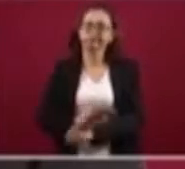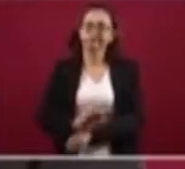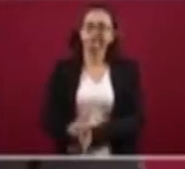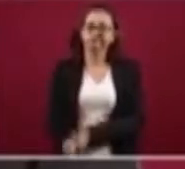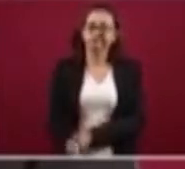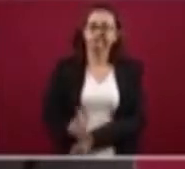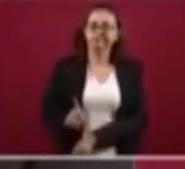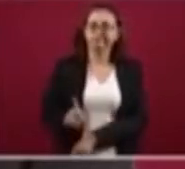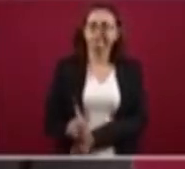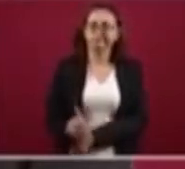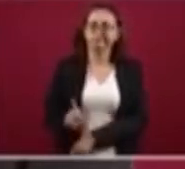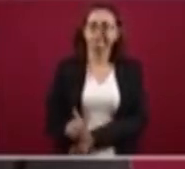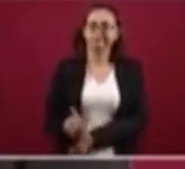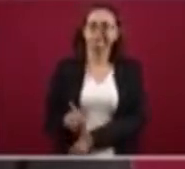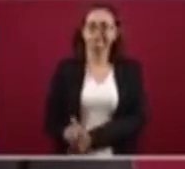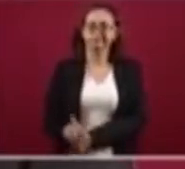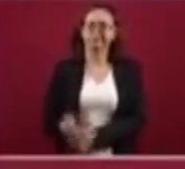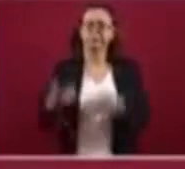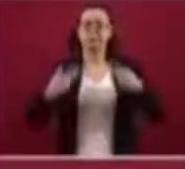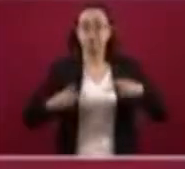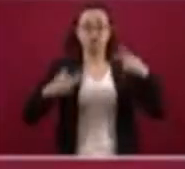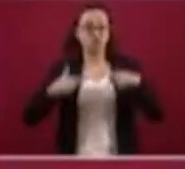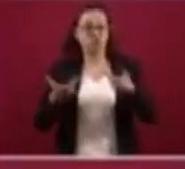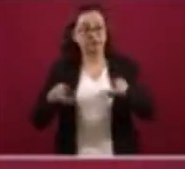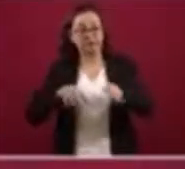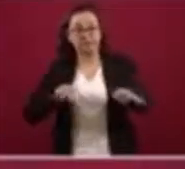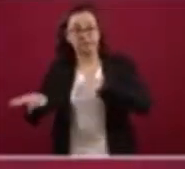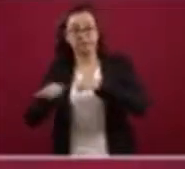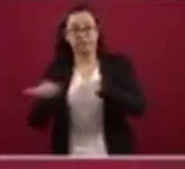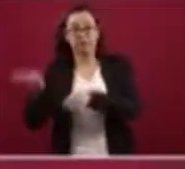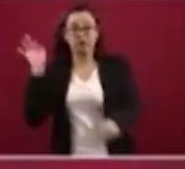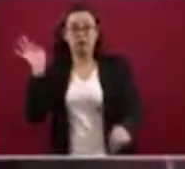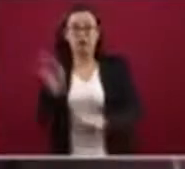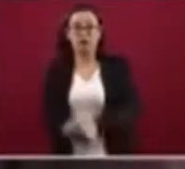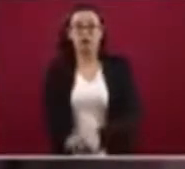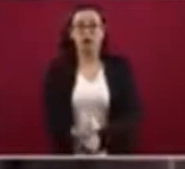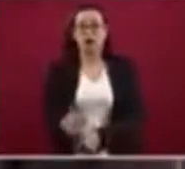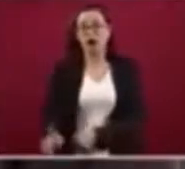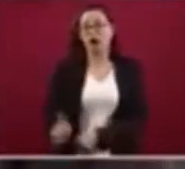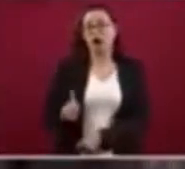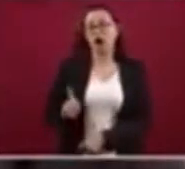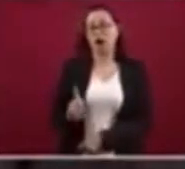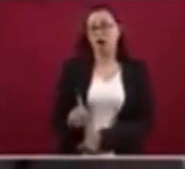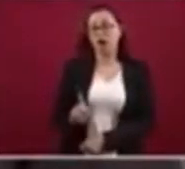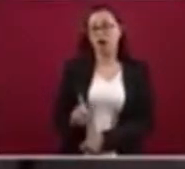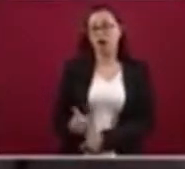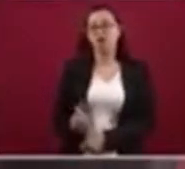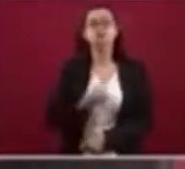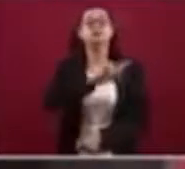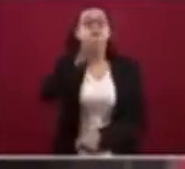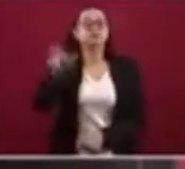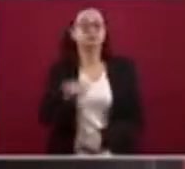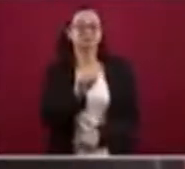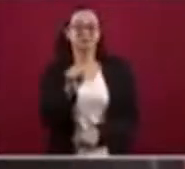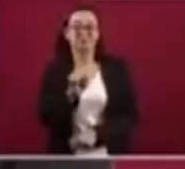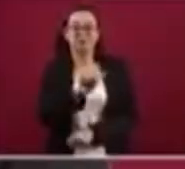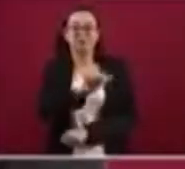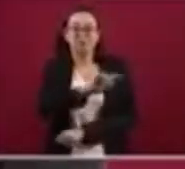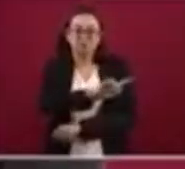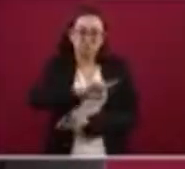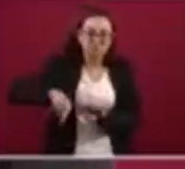mejores condiciones para los trabajadores pero luego negocian e incluso espaldas